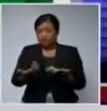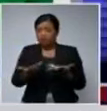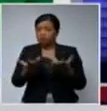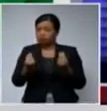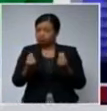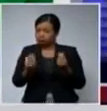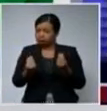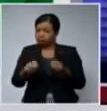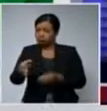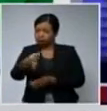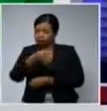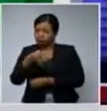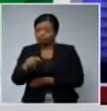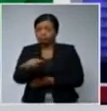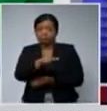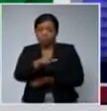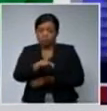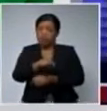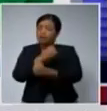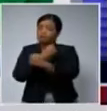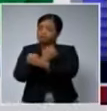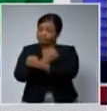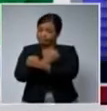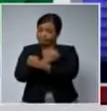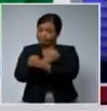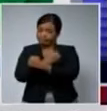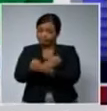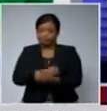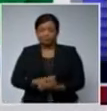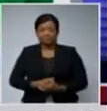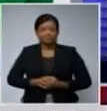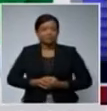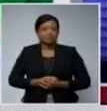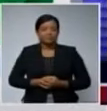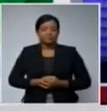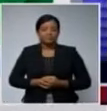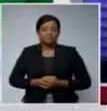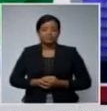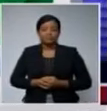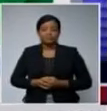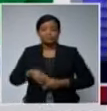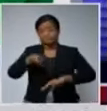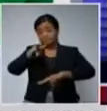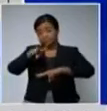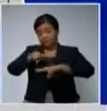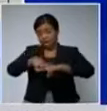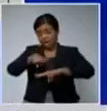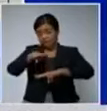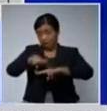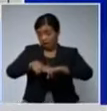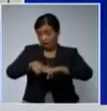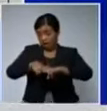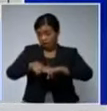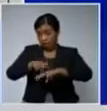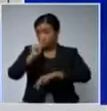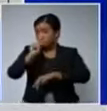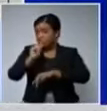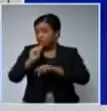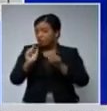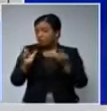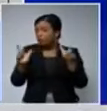pues el riesgo también es muy elevado. La Habana con una discreta disminución